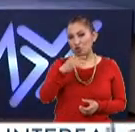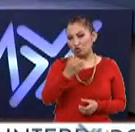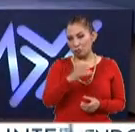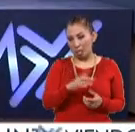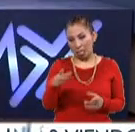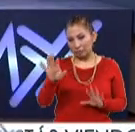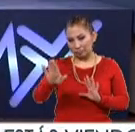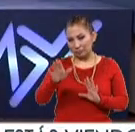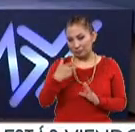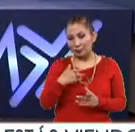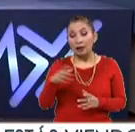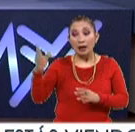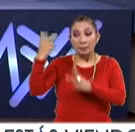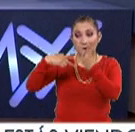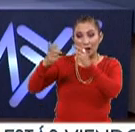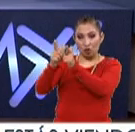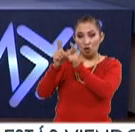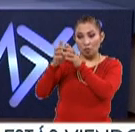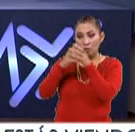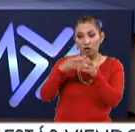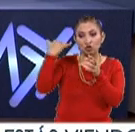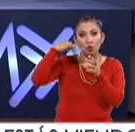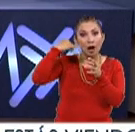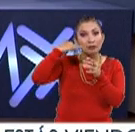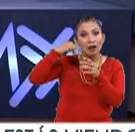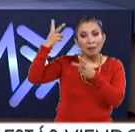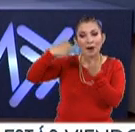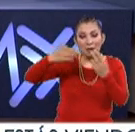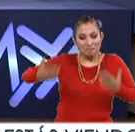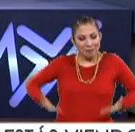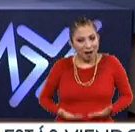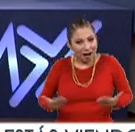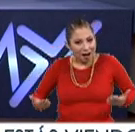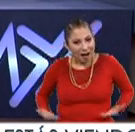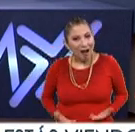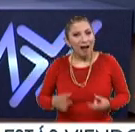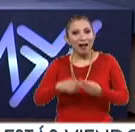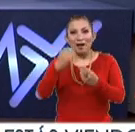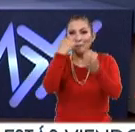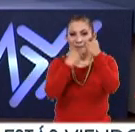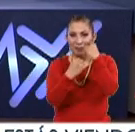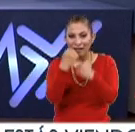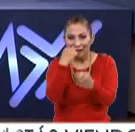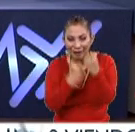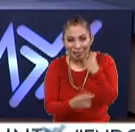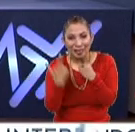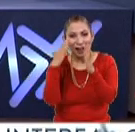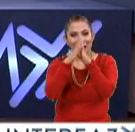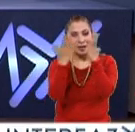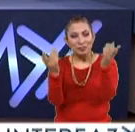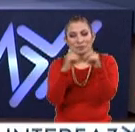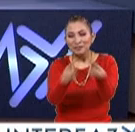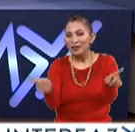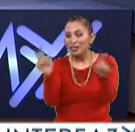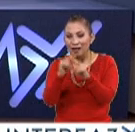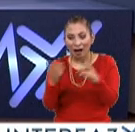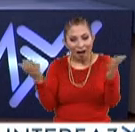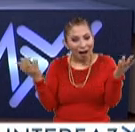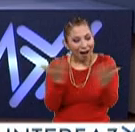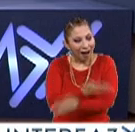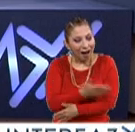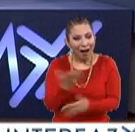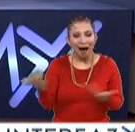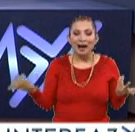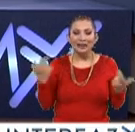Entonces llega esta delegación toda de Yucatán, con bailables, comida y libros. Y